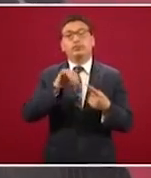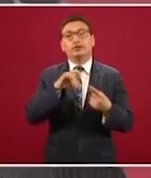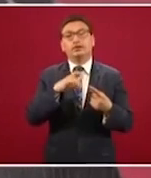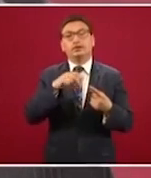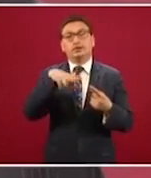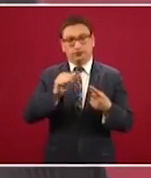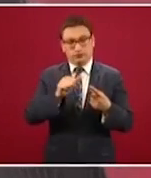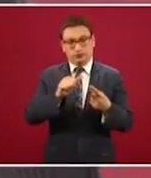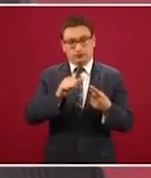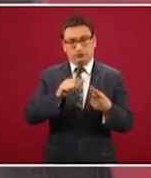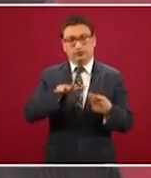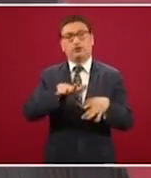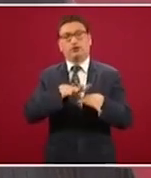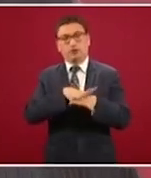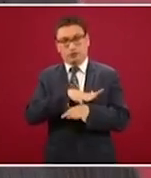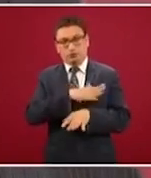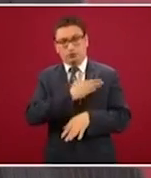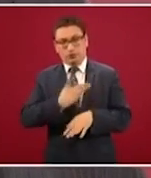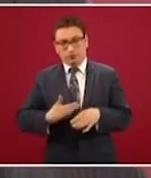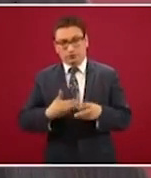sexenio Aeroméxico.